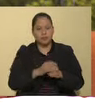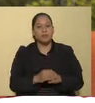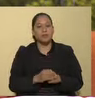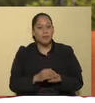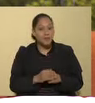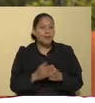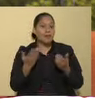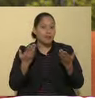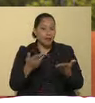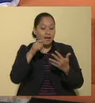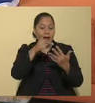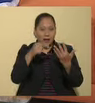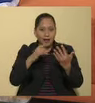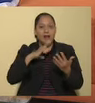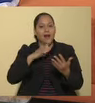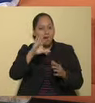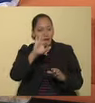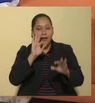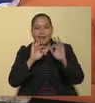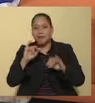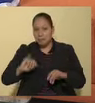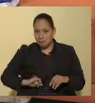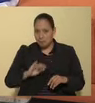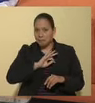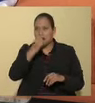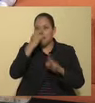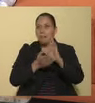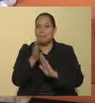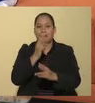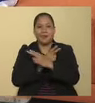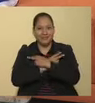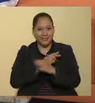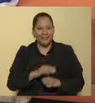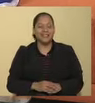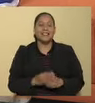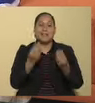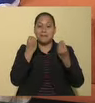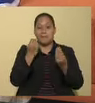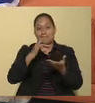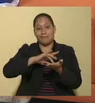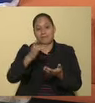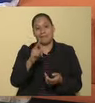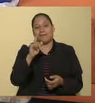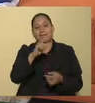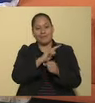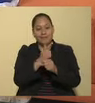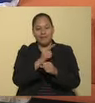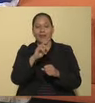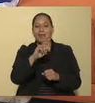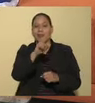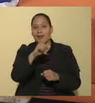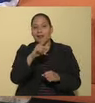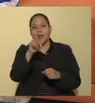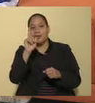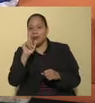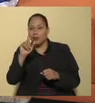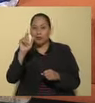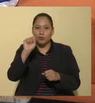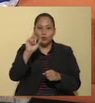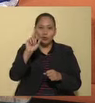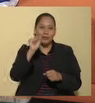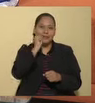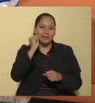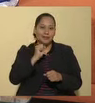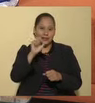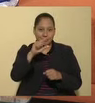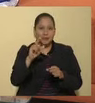www.df.gob.mx. Y bueno, ahí encontrarán opciones muy interesantes, Patti. Ay, pues muchísimas gracias, licenciado Bayón, Susy Castaneira, como